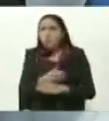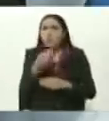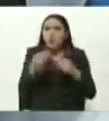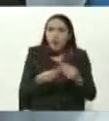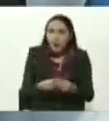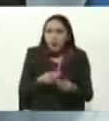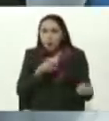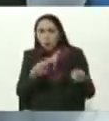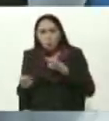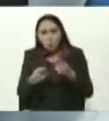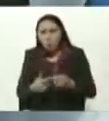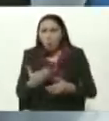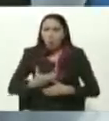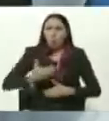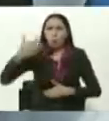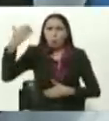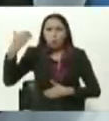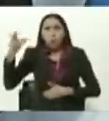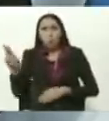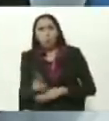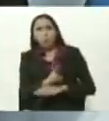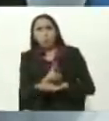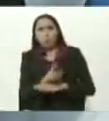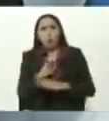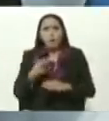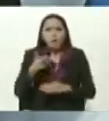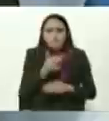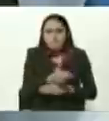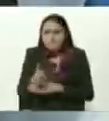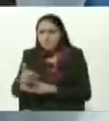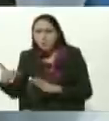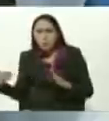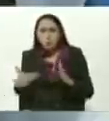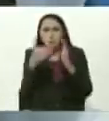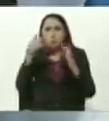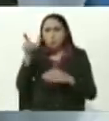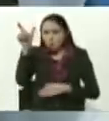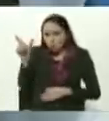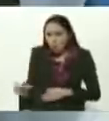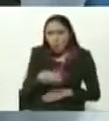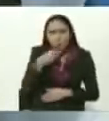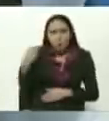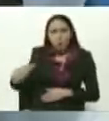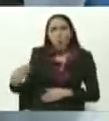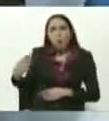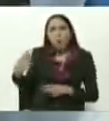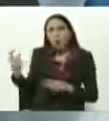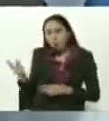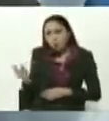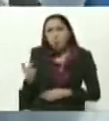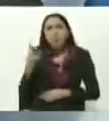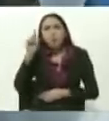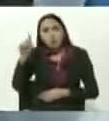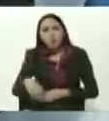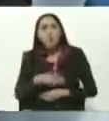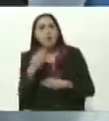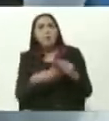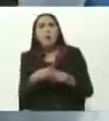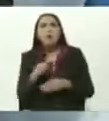la fuerza con armas de fuego, causaron daños irreparables a un joven y heridas a otro. Por eso lo he hecho de